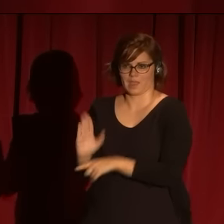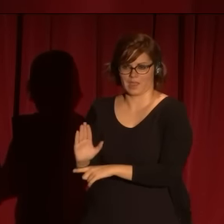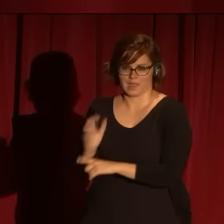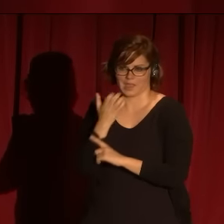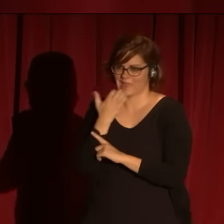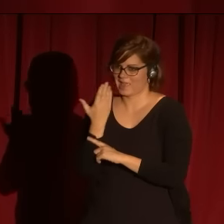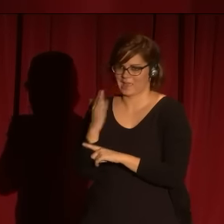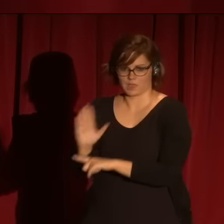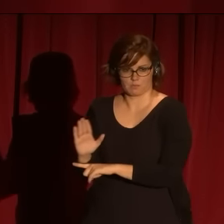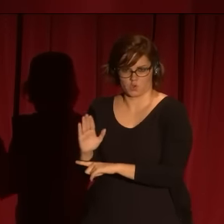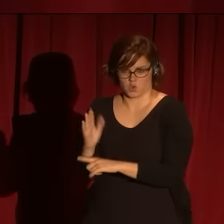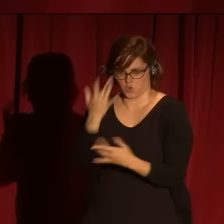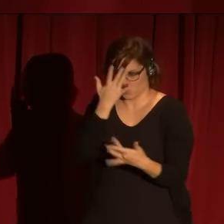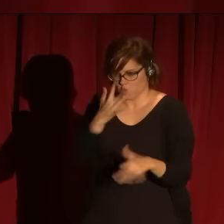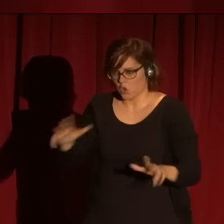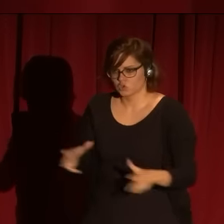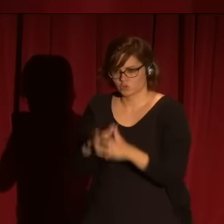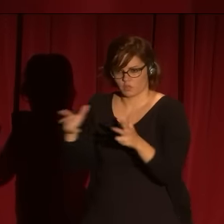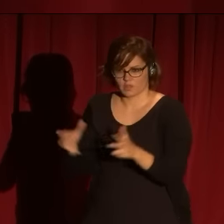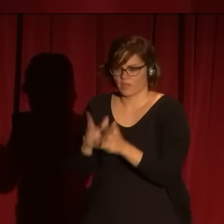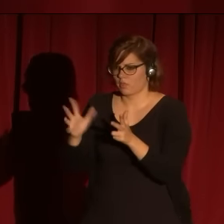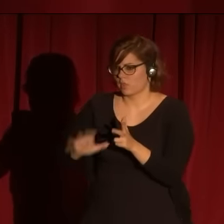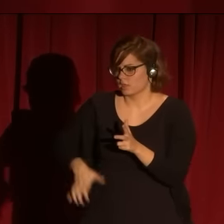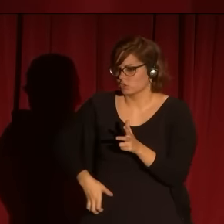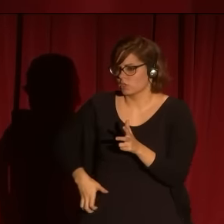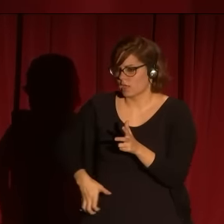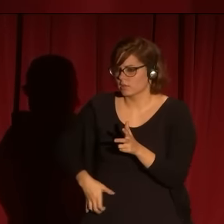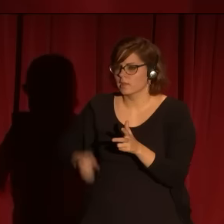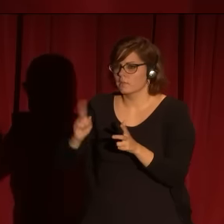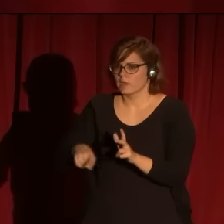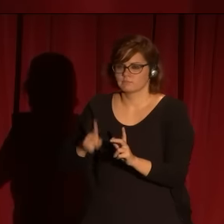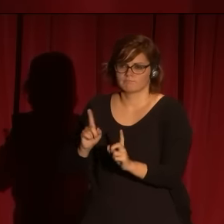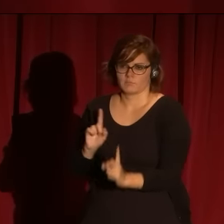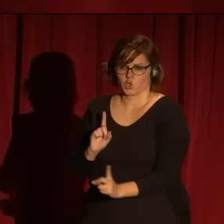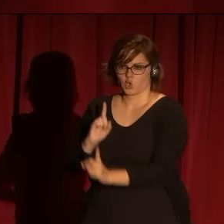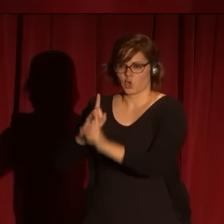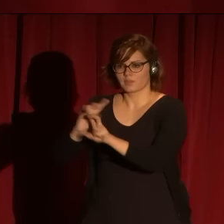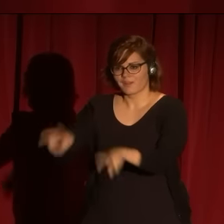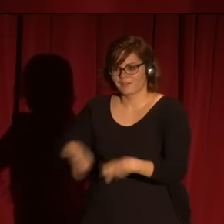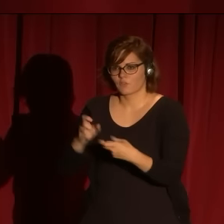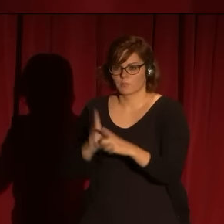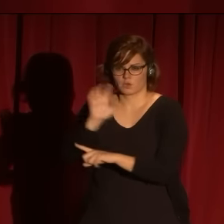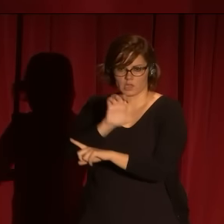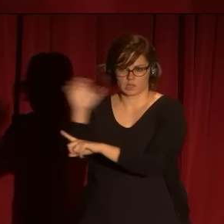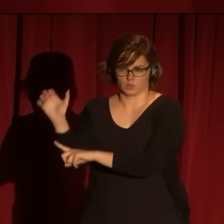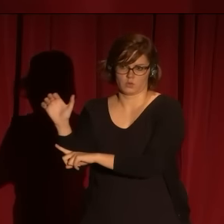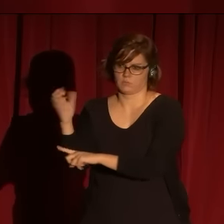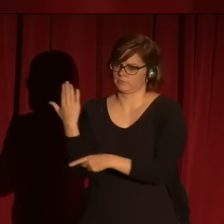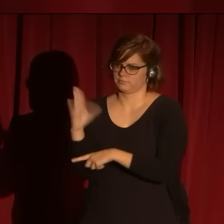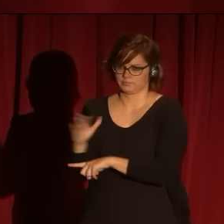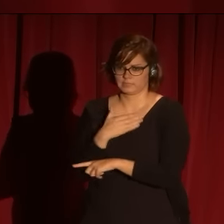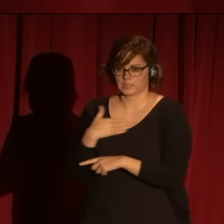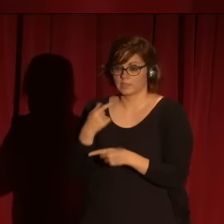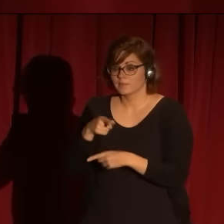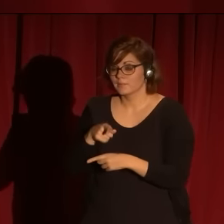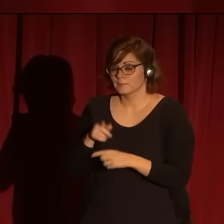ser ejemplarizante de sociedad aristocrática y contrarreformista en el norte de Europa y es en este entorno de